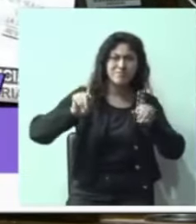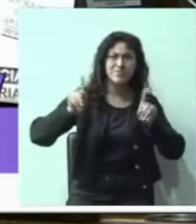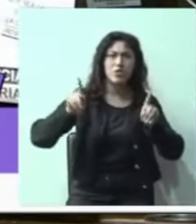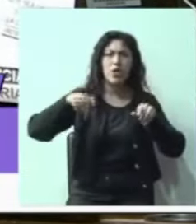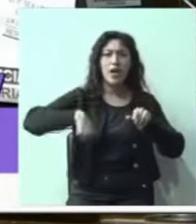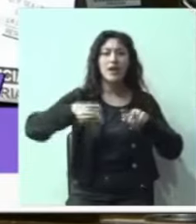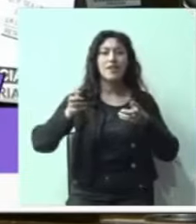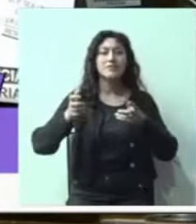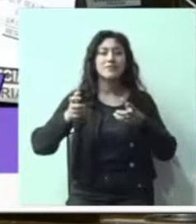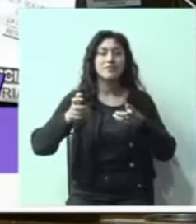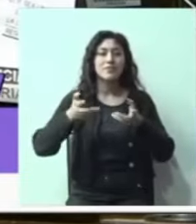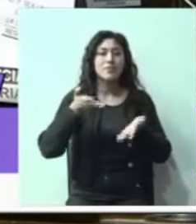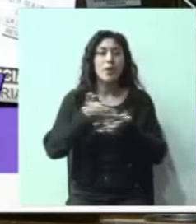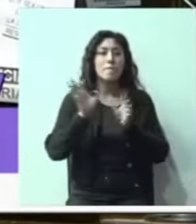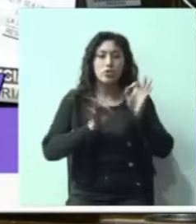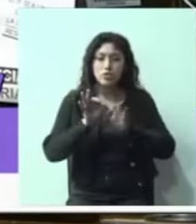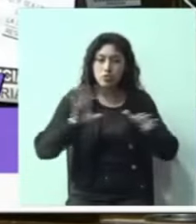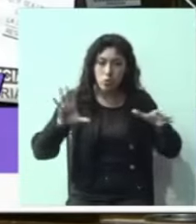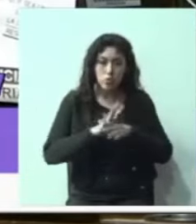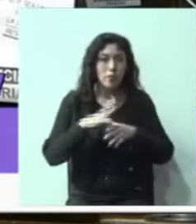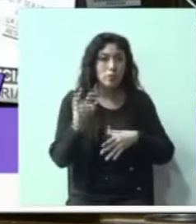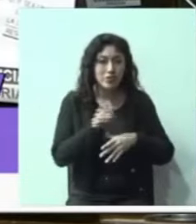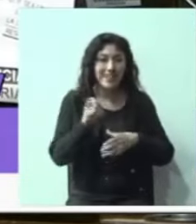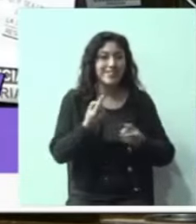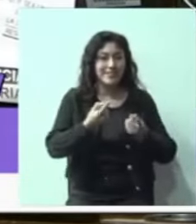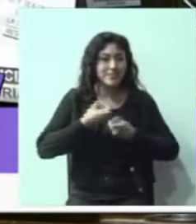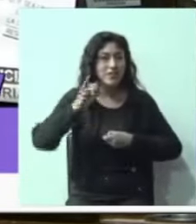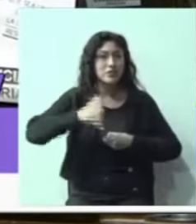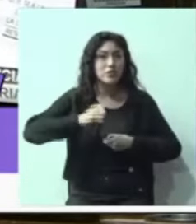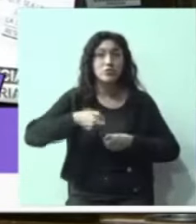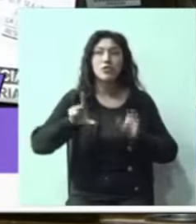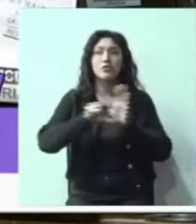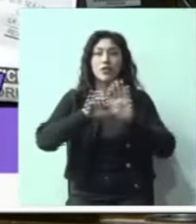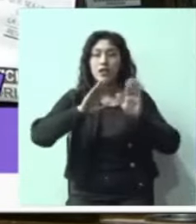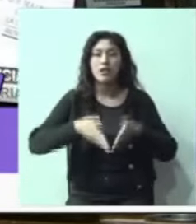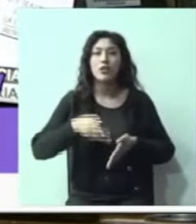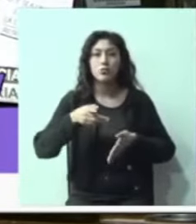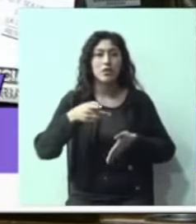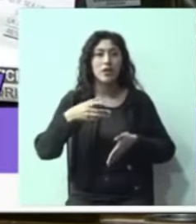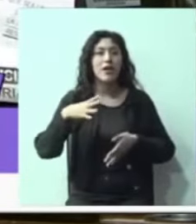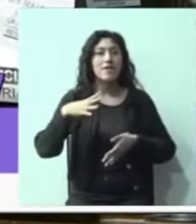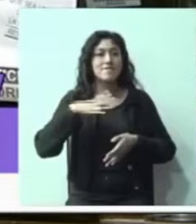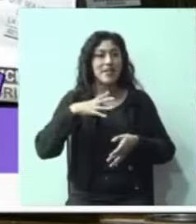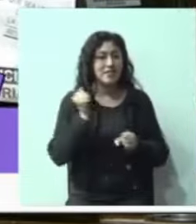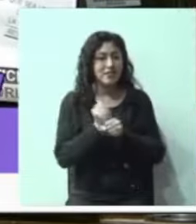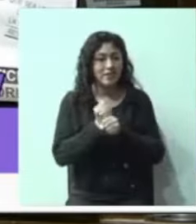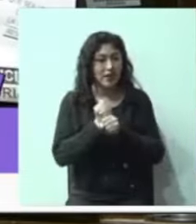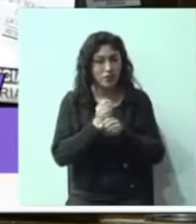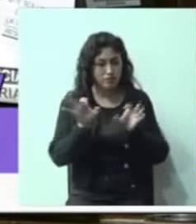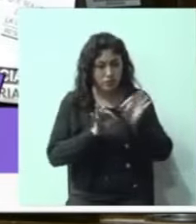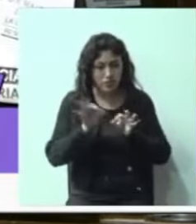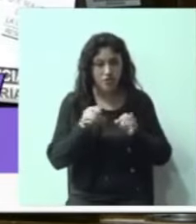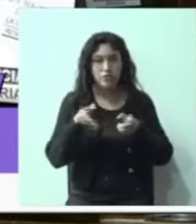tratar un proyecto que es completamente justo y necesario y para el cual la legislatura está completamente en deuda. Yo